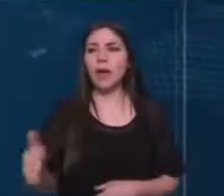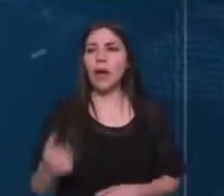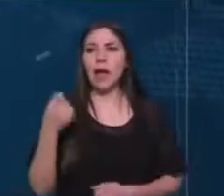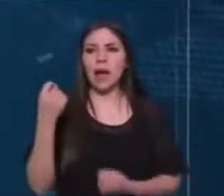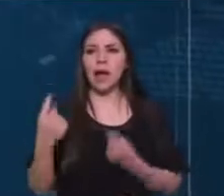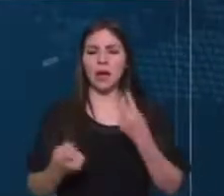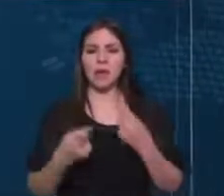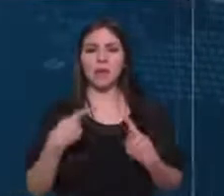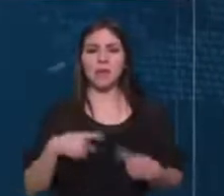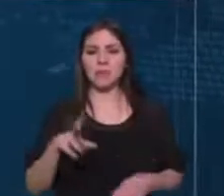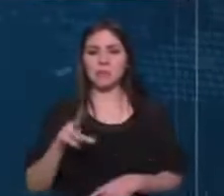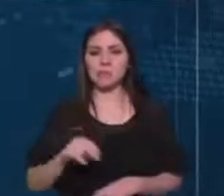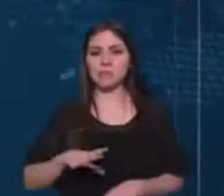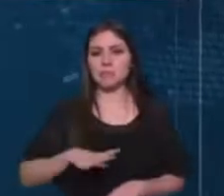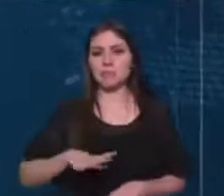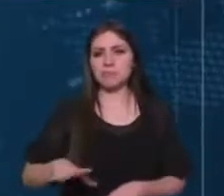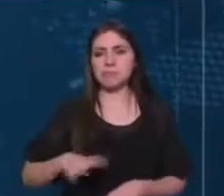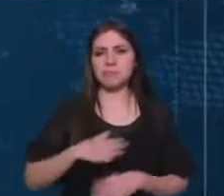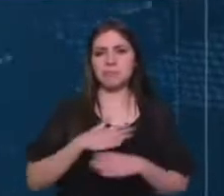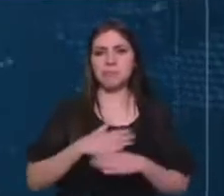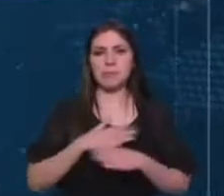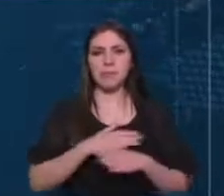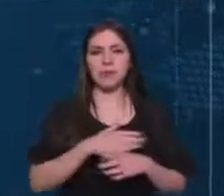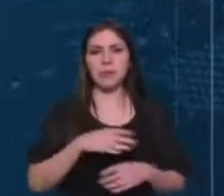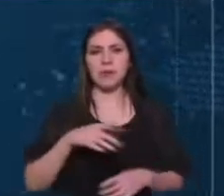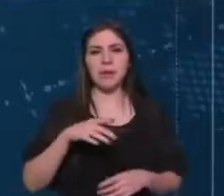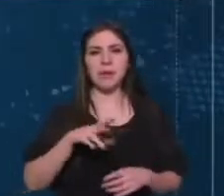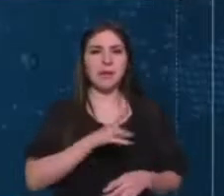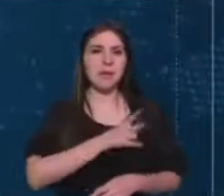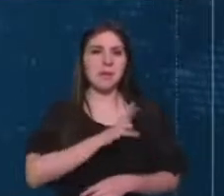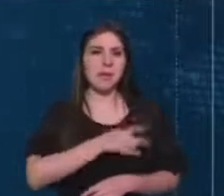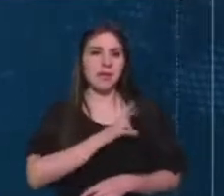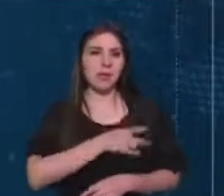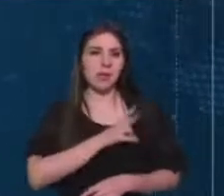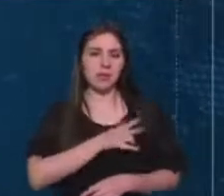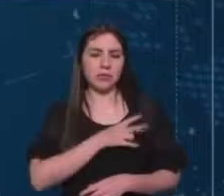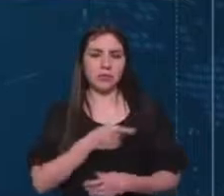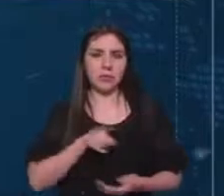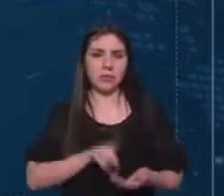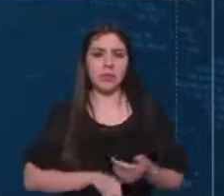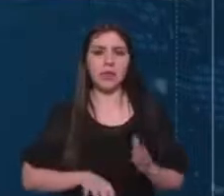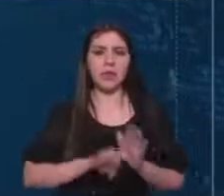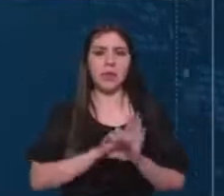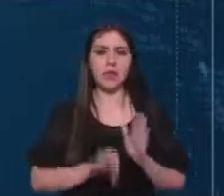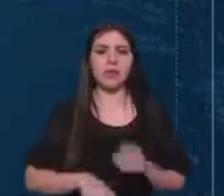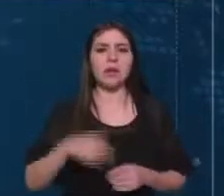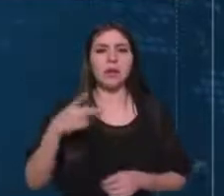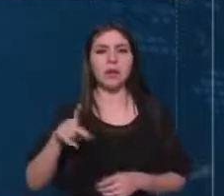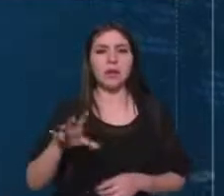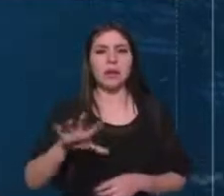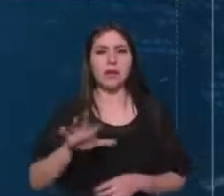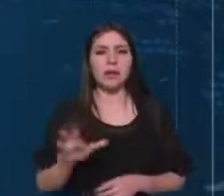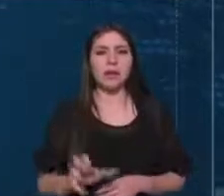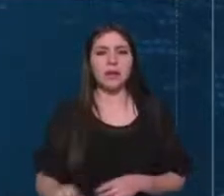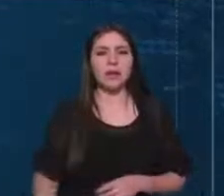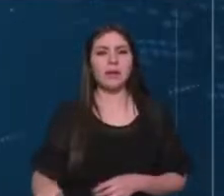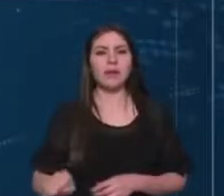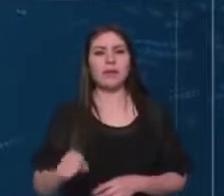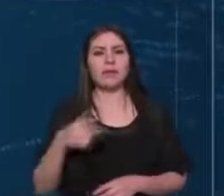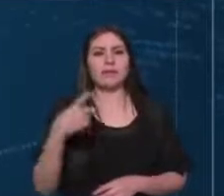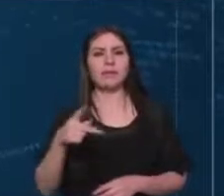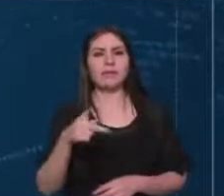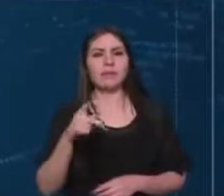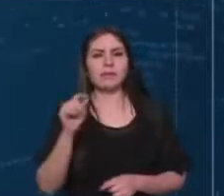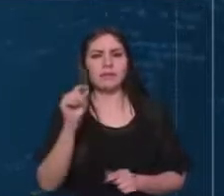algunas variantes del virus, y hay estudios por ahí que hablan, por ejemplo, de la variante sudafricana y su resistencia,